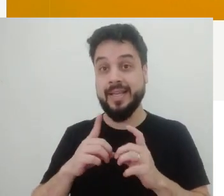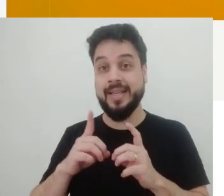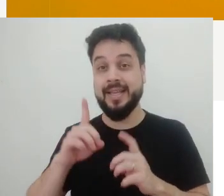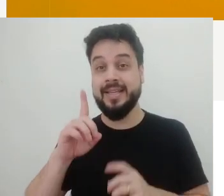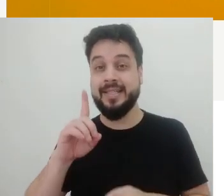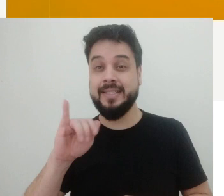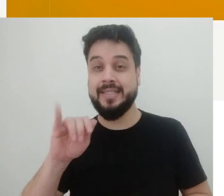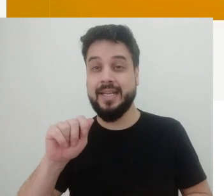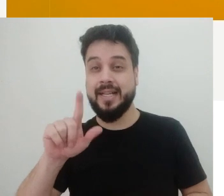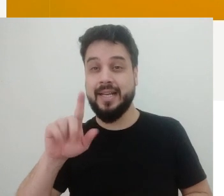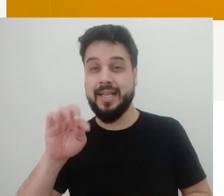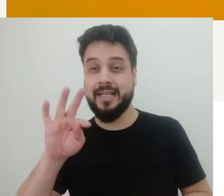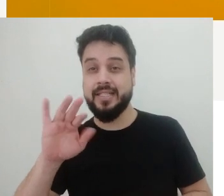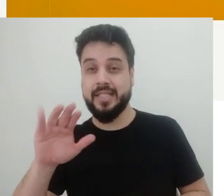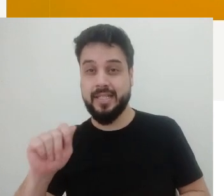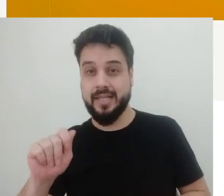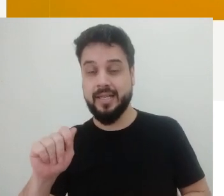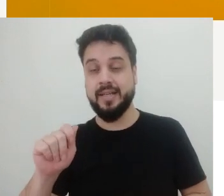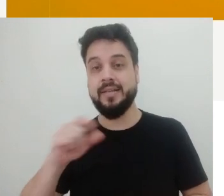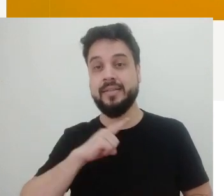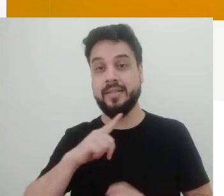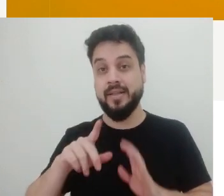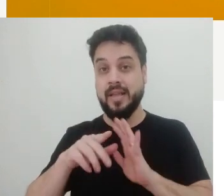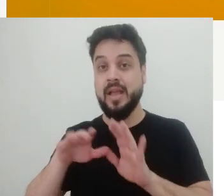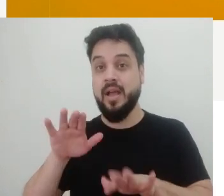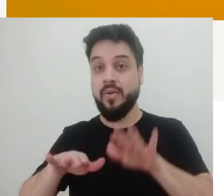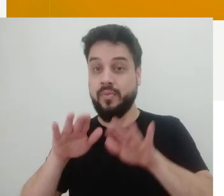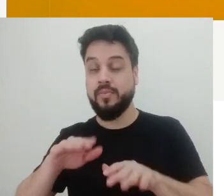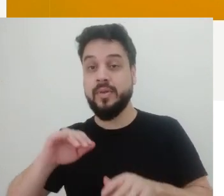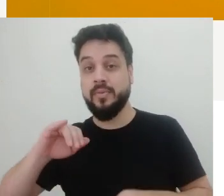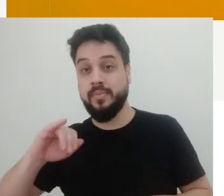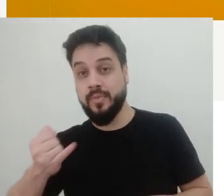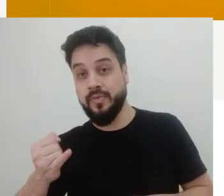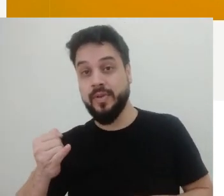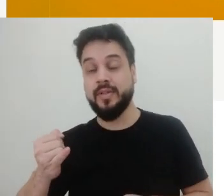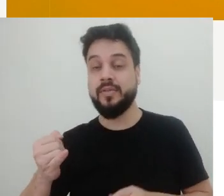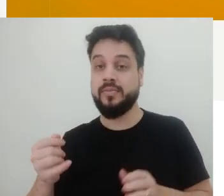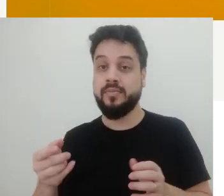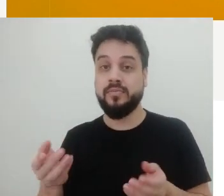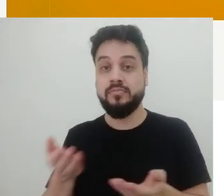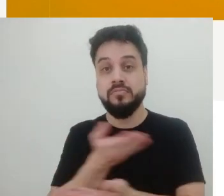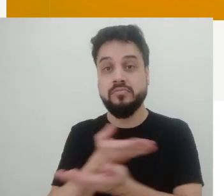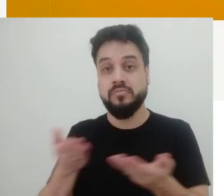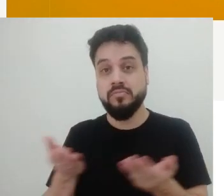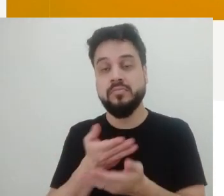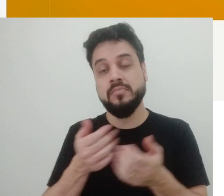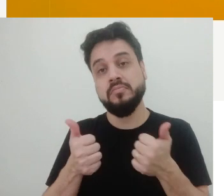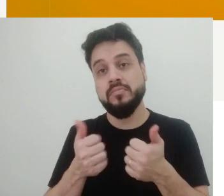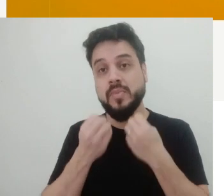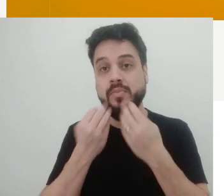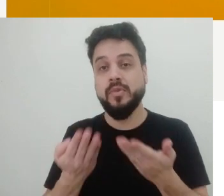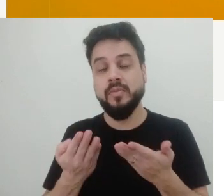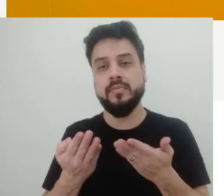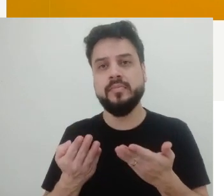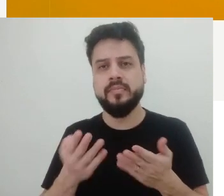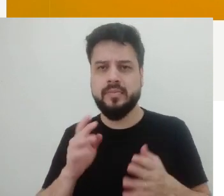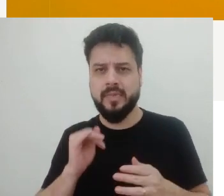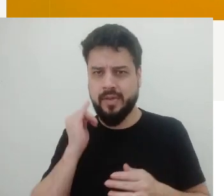bien, ni que sea necesariamente fácil. Ni siquiera me atrevo a decir que yo lo haga bien, por